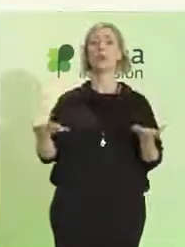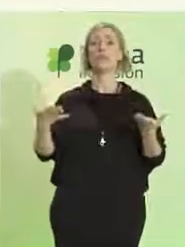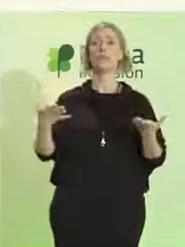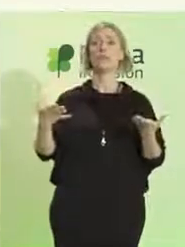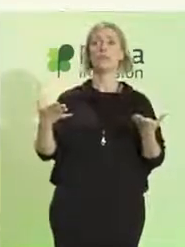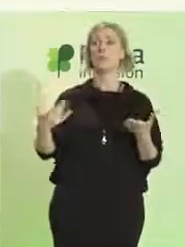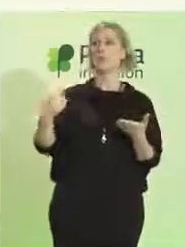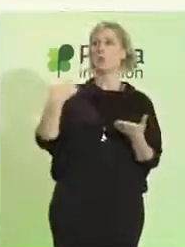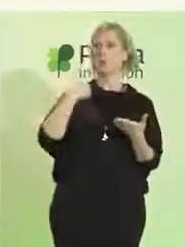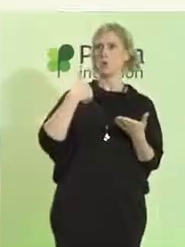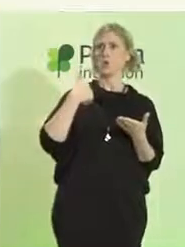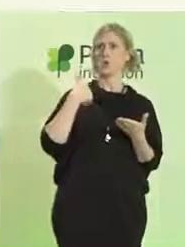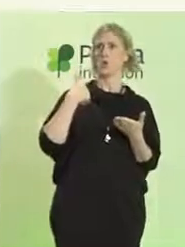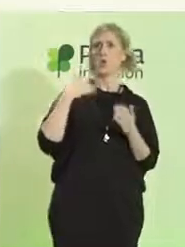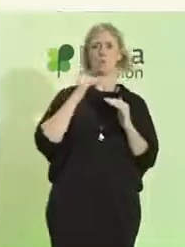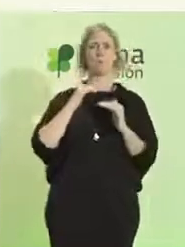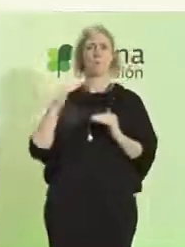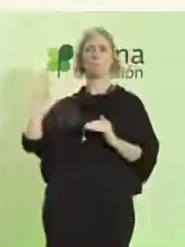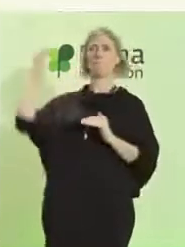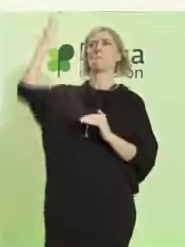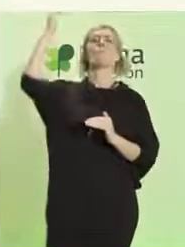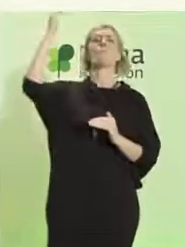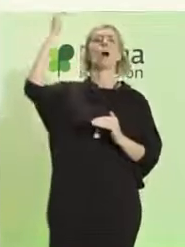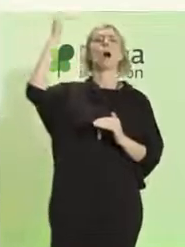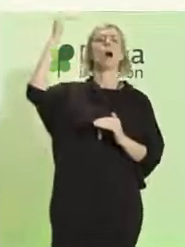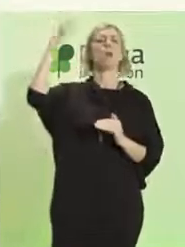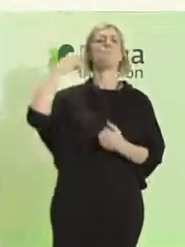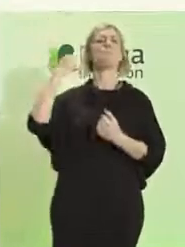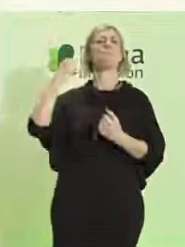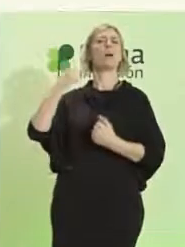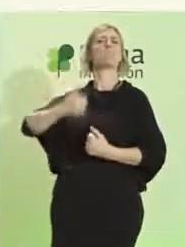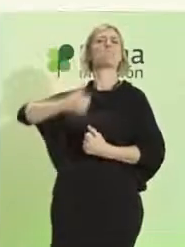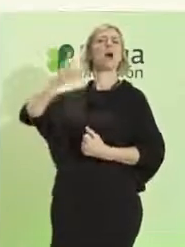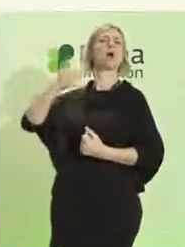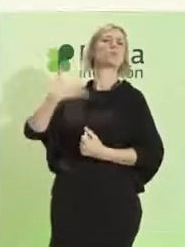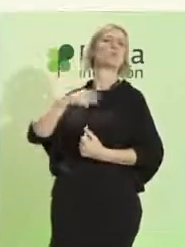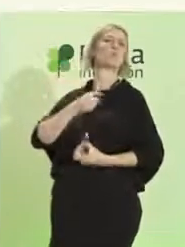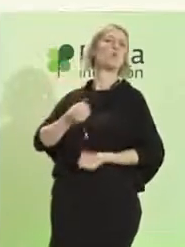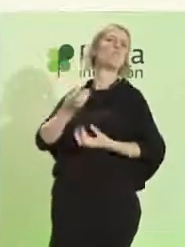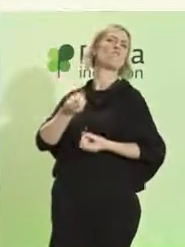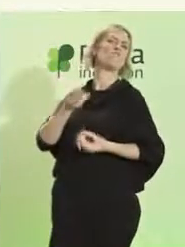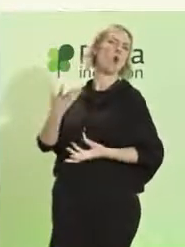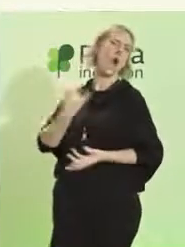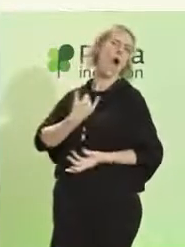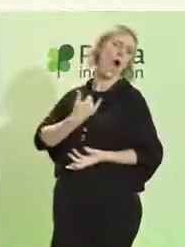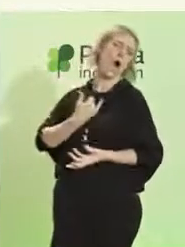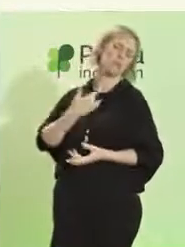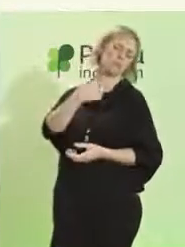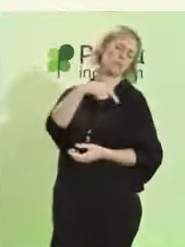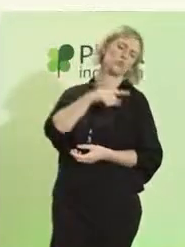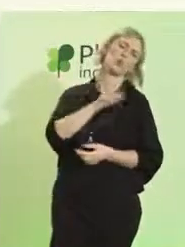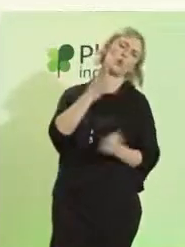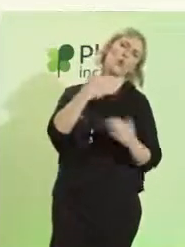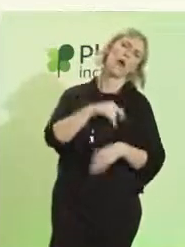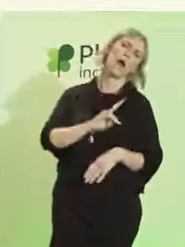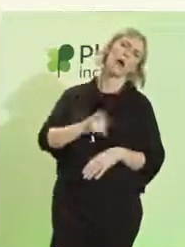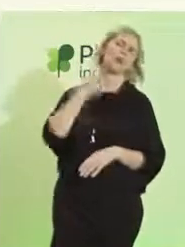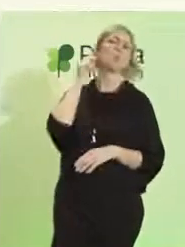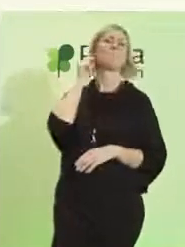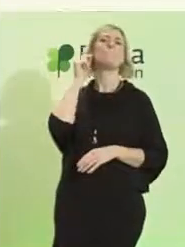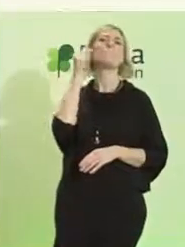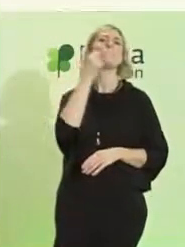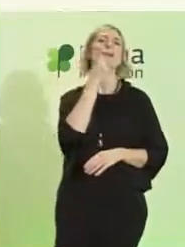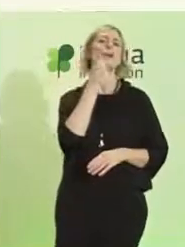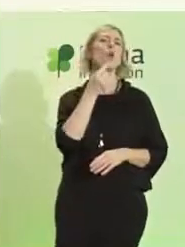medio metro más de altura solo porque yo tengo una información que en teoría vosotros y vosotras no tenéis. Los focos apuntan aquí, el micro lo tengo yo.